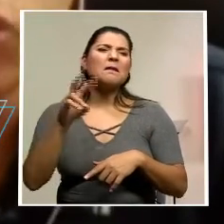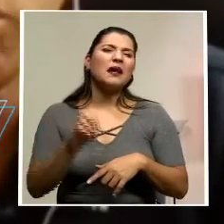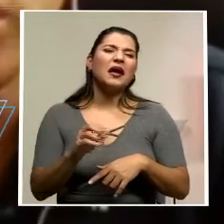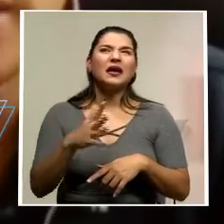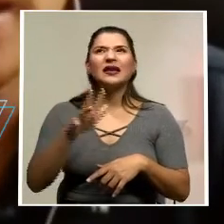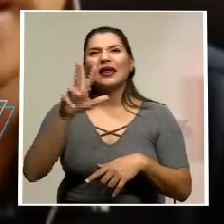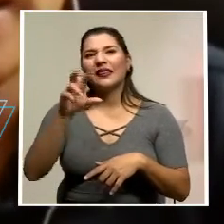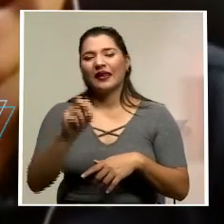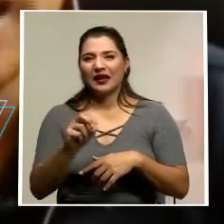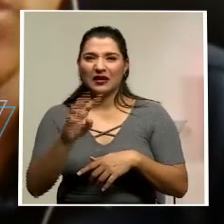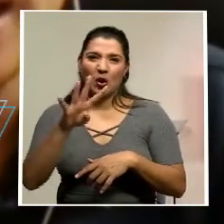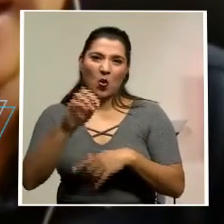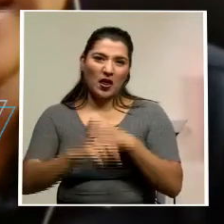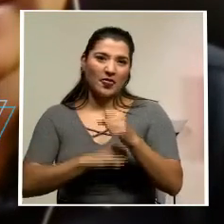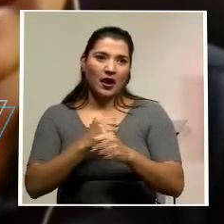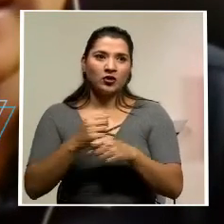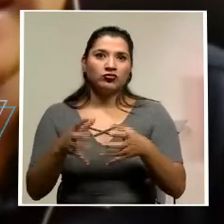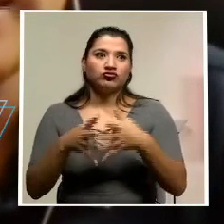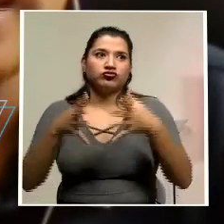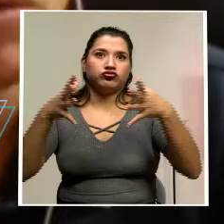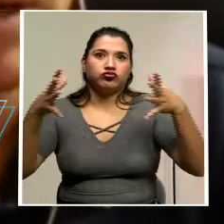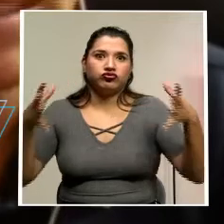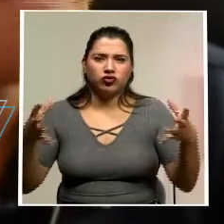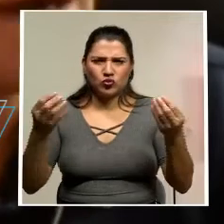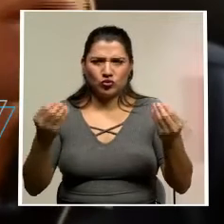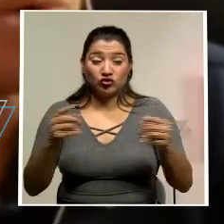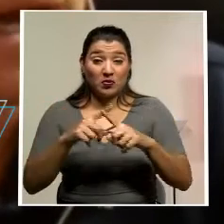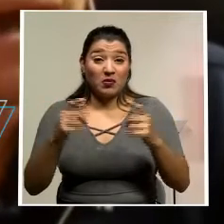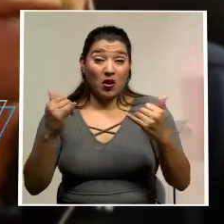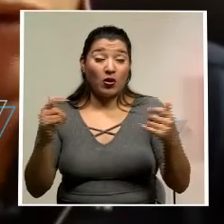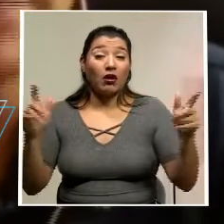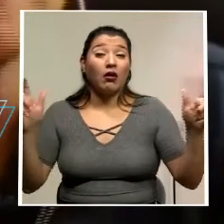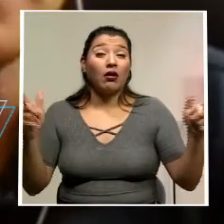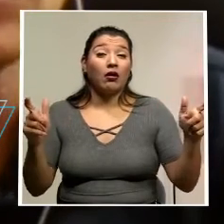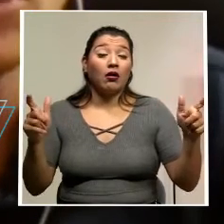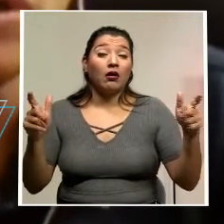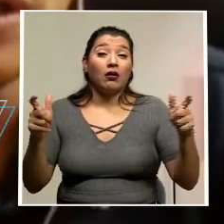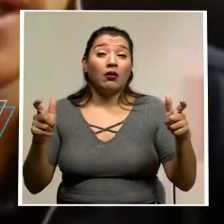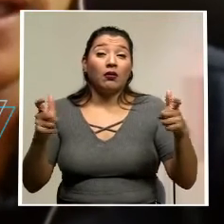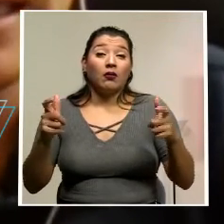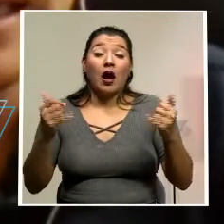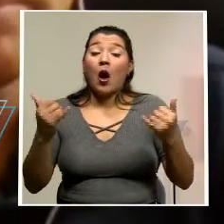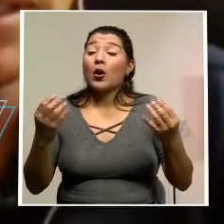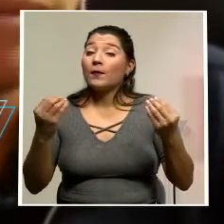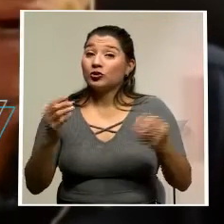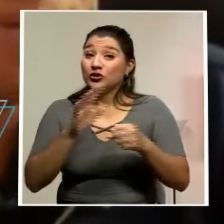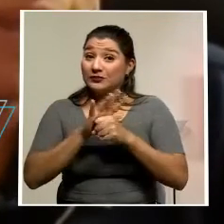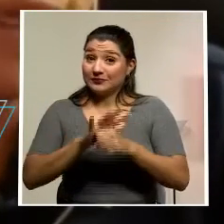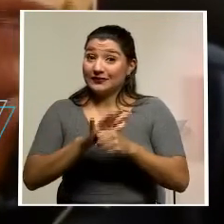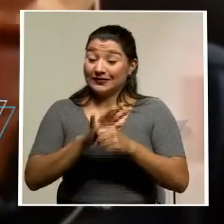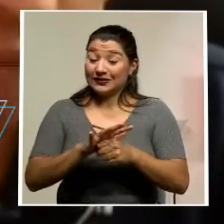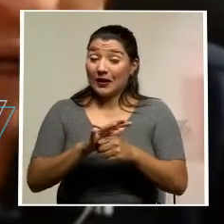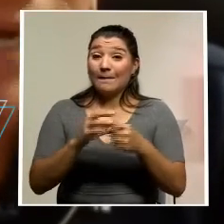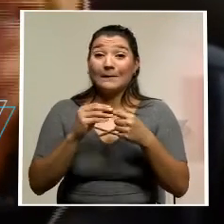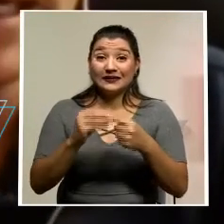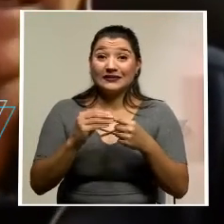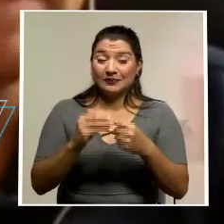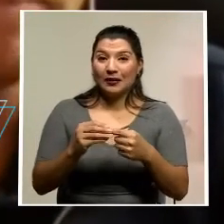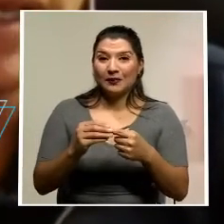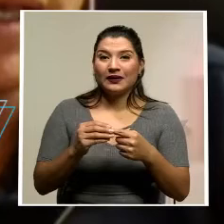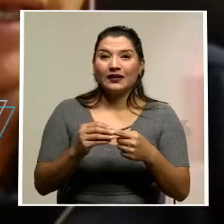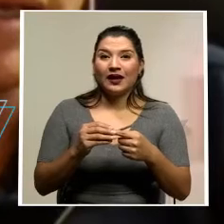más comunes y ahora se encuentran bajo una fuerte presión, principalmente